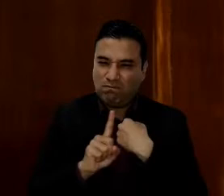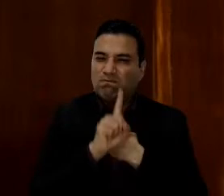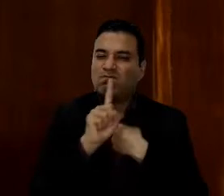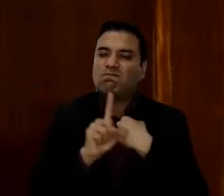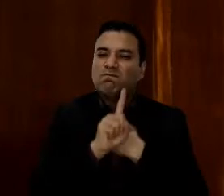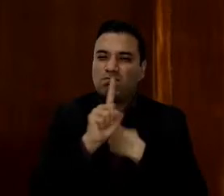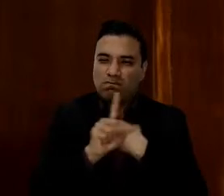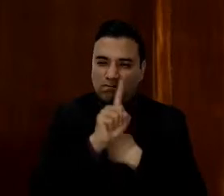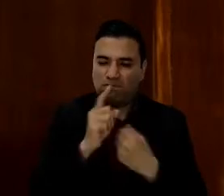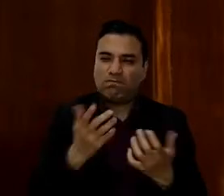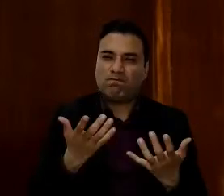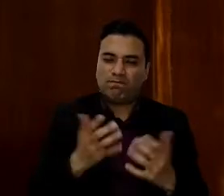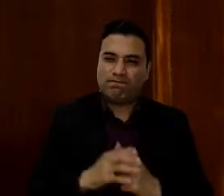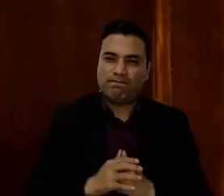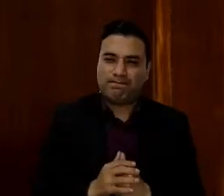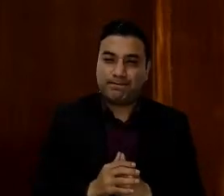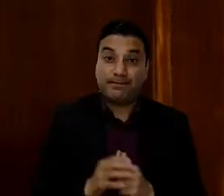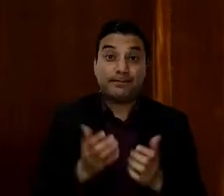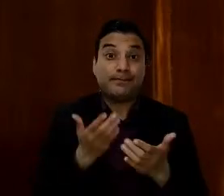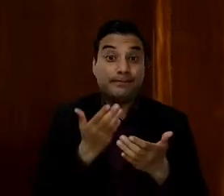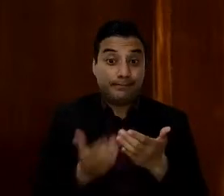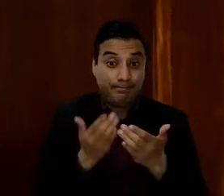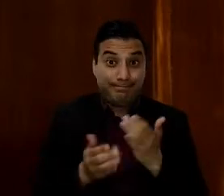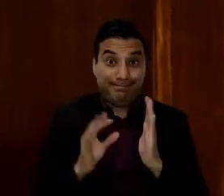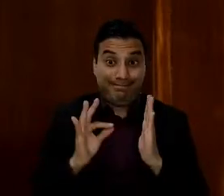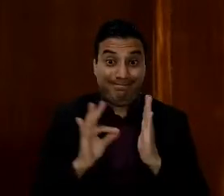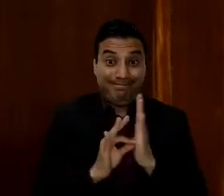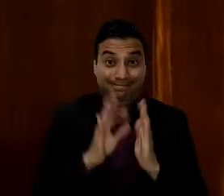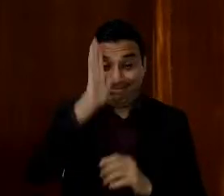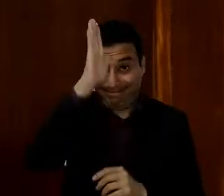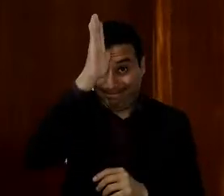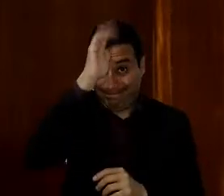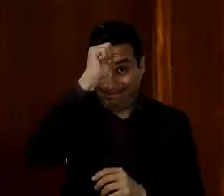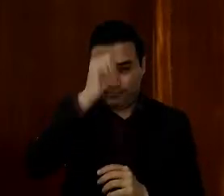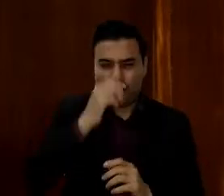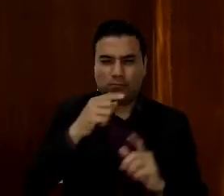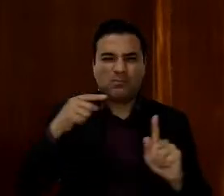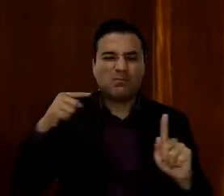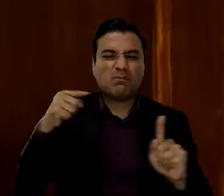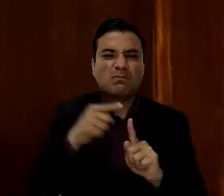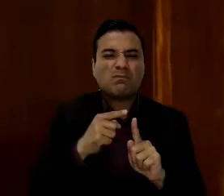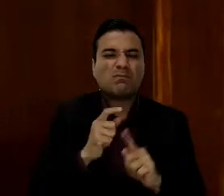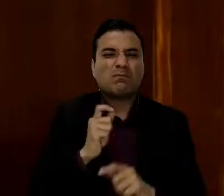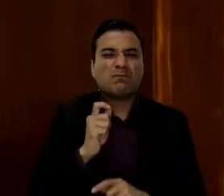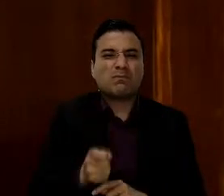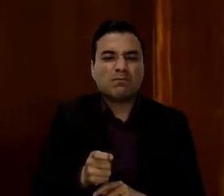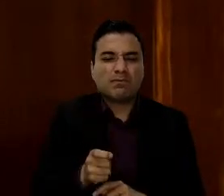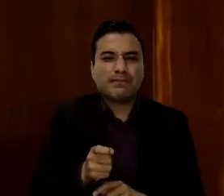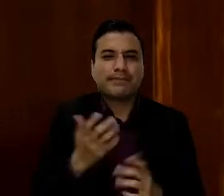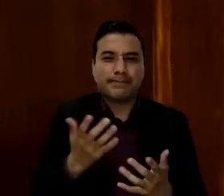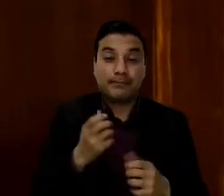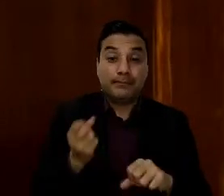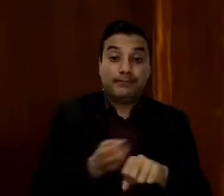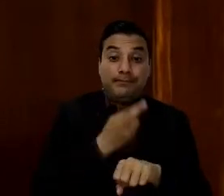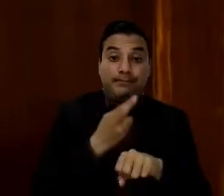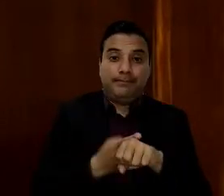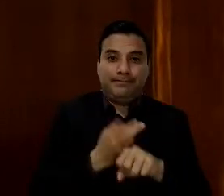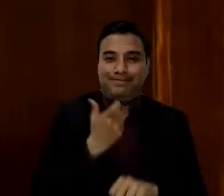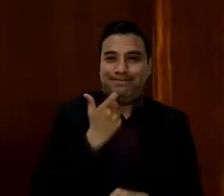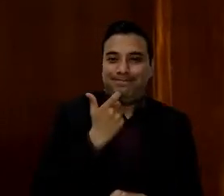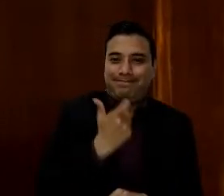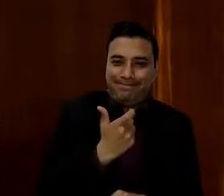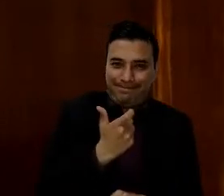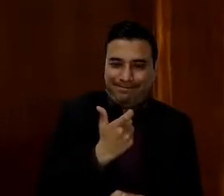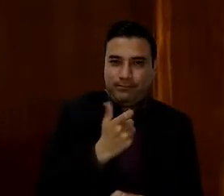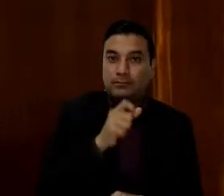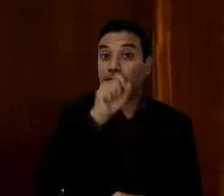municipios, por lo que a través del presente punto de acuerdo buscamos que de manera conjunta la Secretaría de